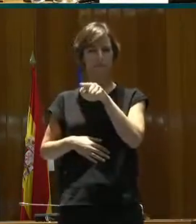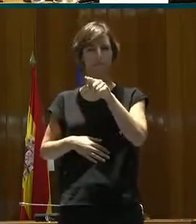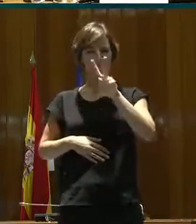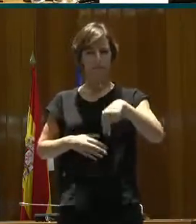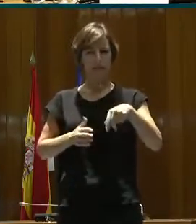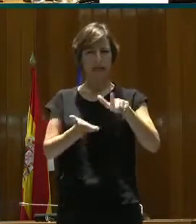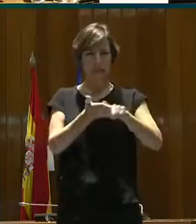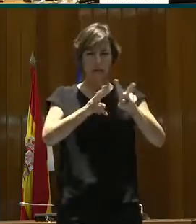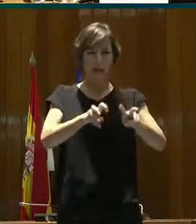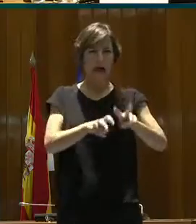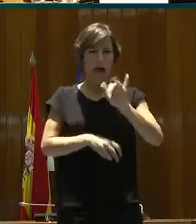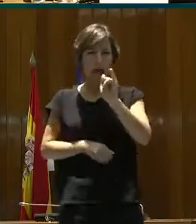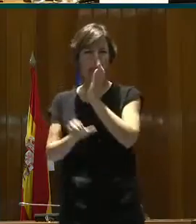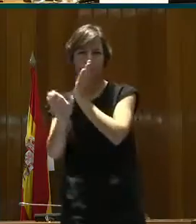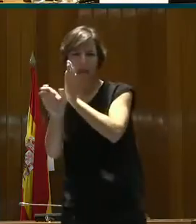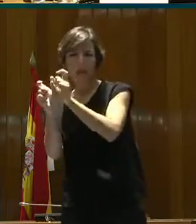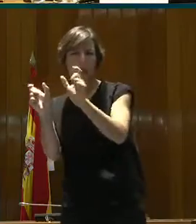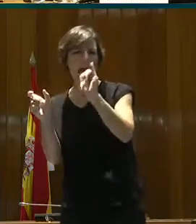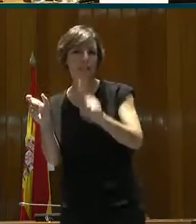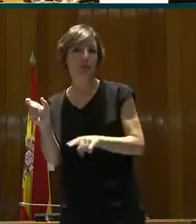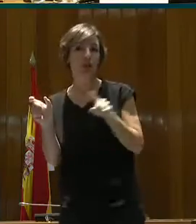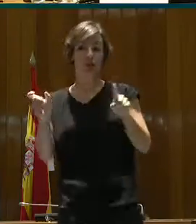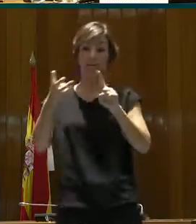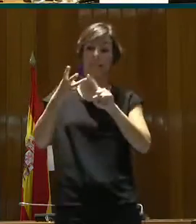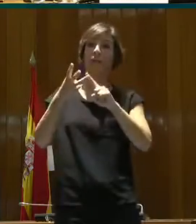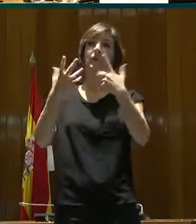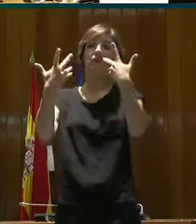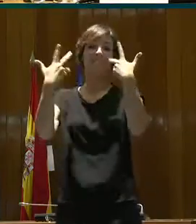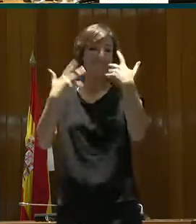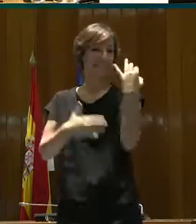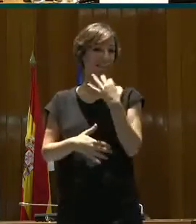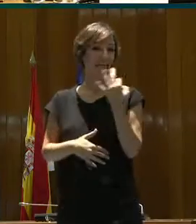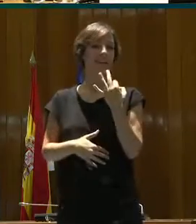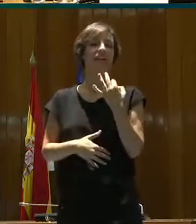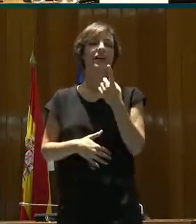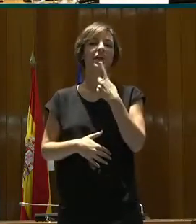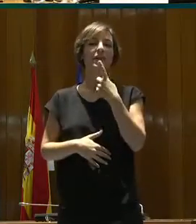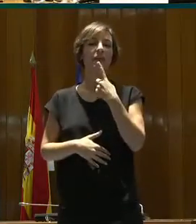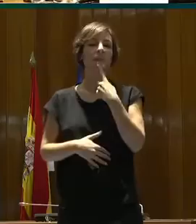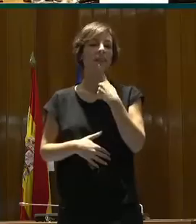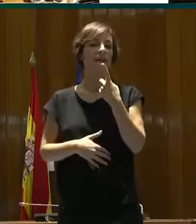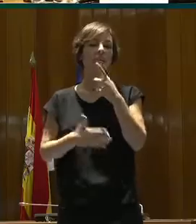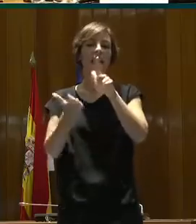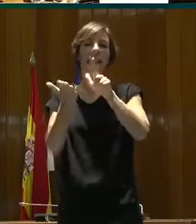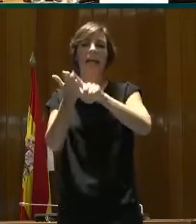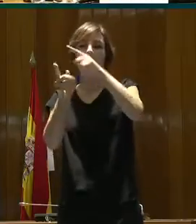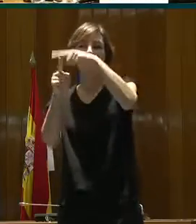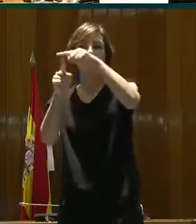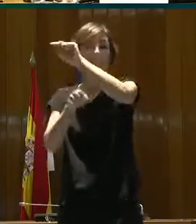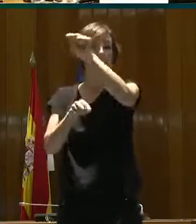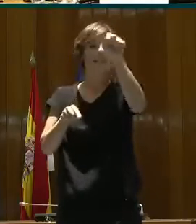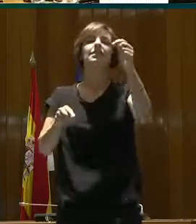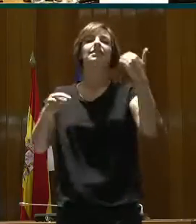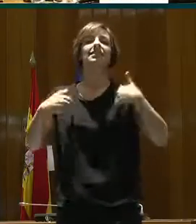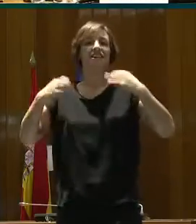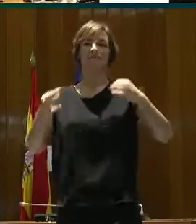la lengua que está investigando. Y, en tercer lugar, se mencionan lenguas para las cuales ha sido